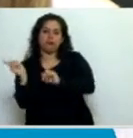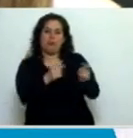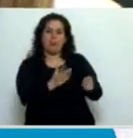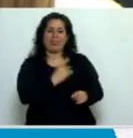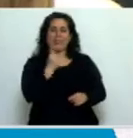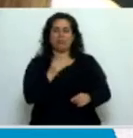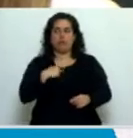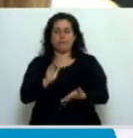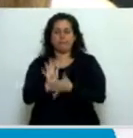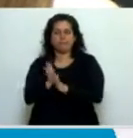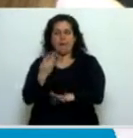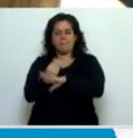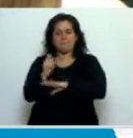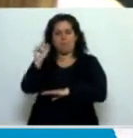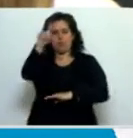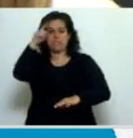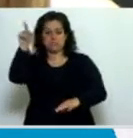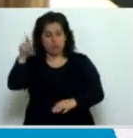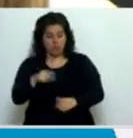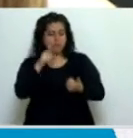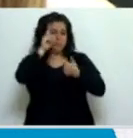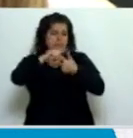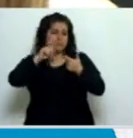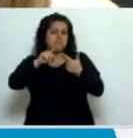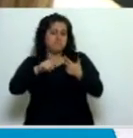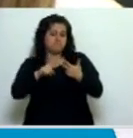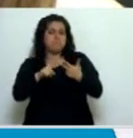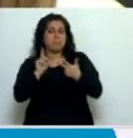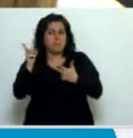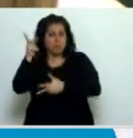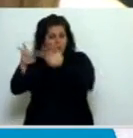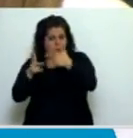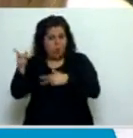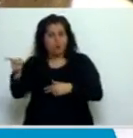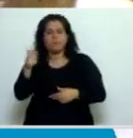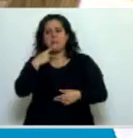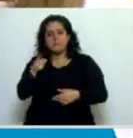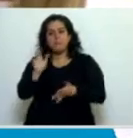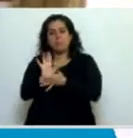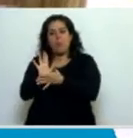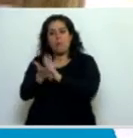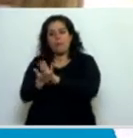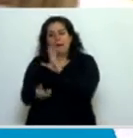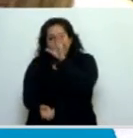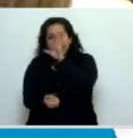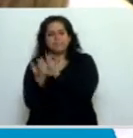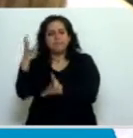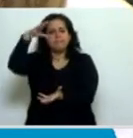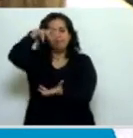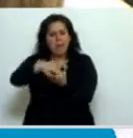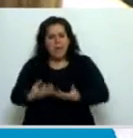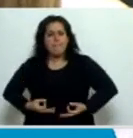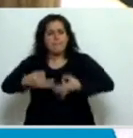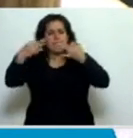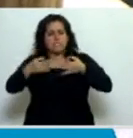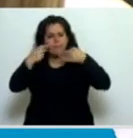empresas. Todo eso, para quienes lo han planteado, se lograría creando un organismo específico para